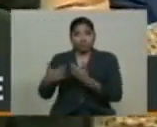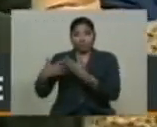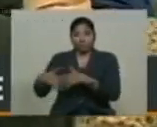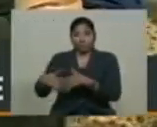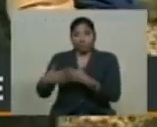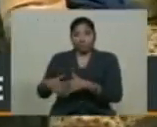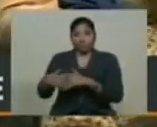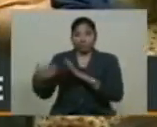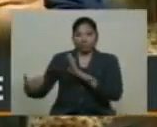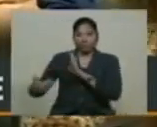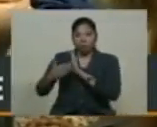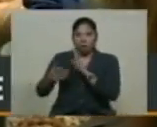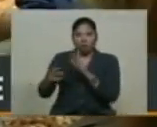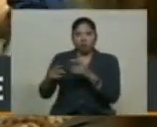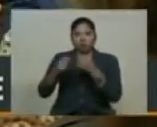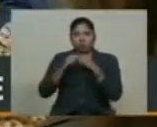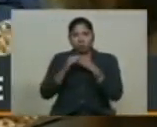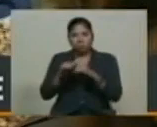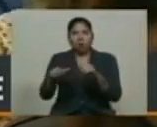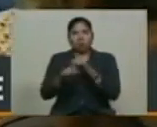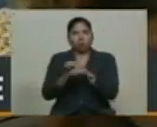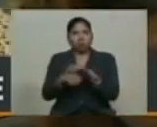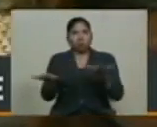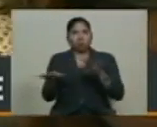la República Bolivariana de Venezuela hoy.